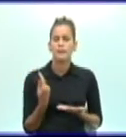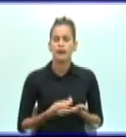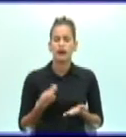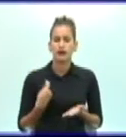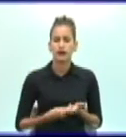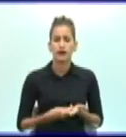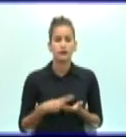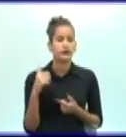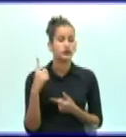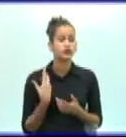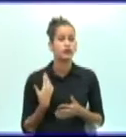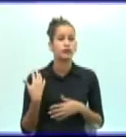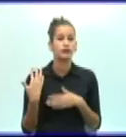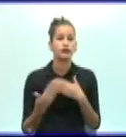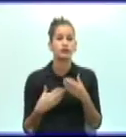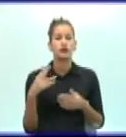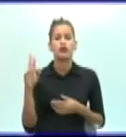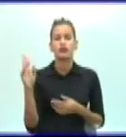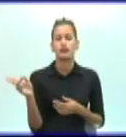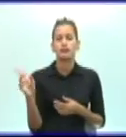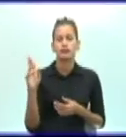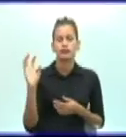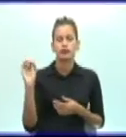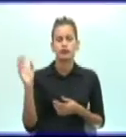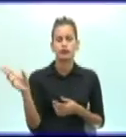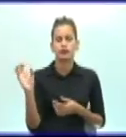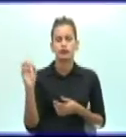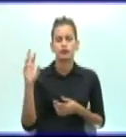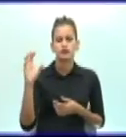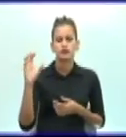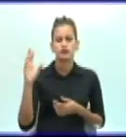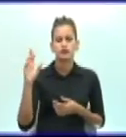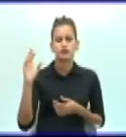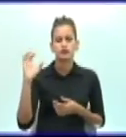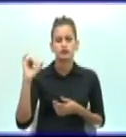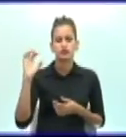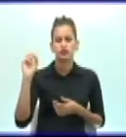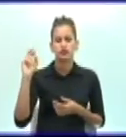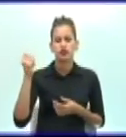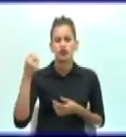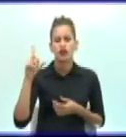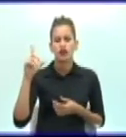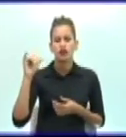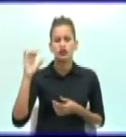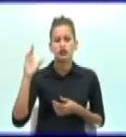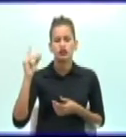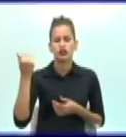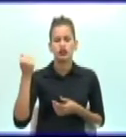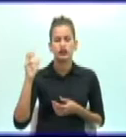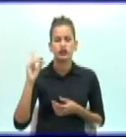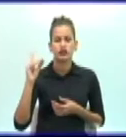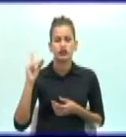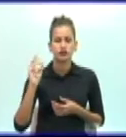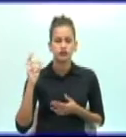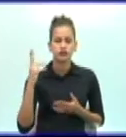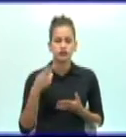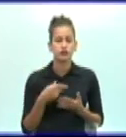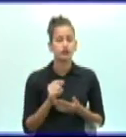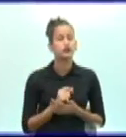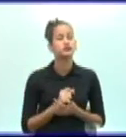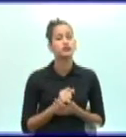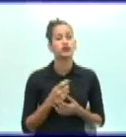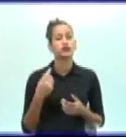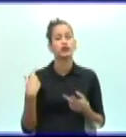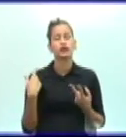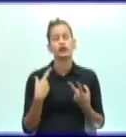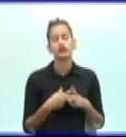problema de proporcionalidad directa. Como siempre, a la hora de resolver, colocamos los datos en una